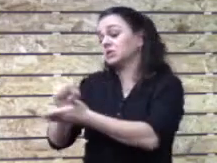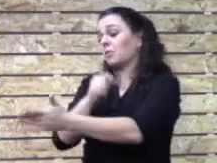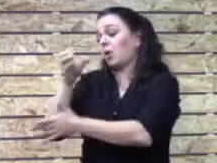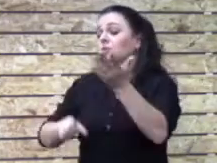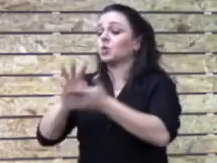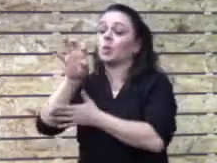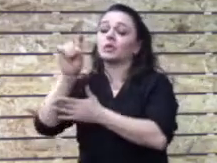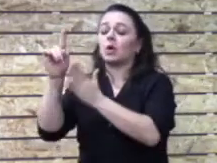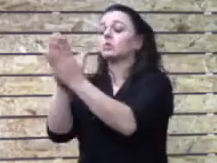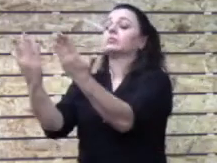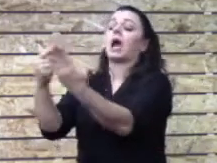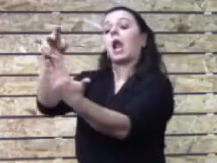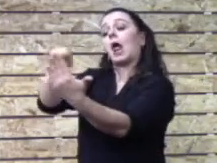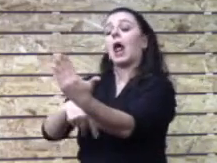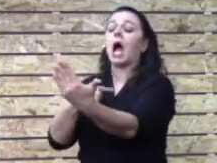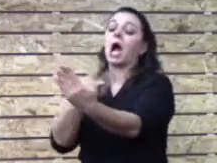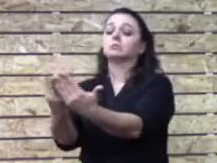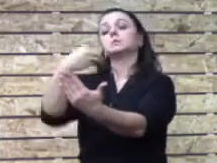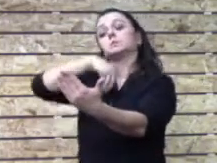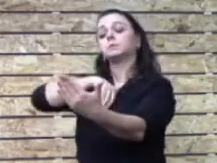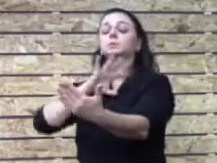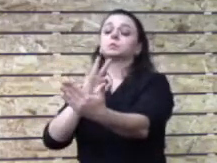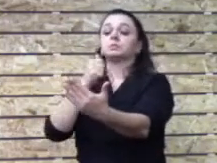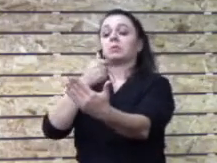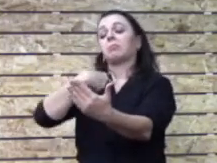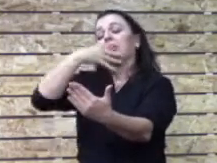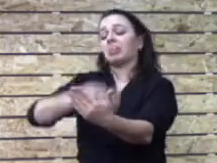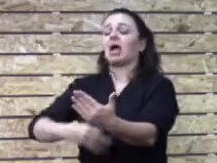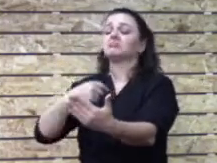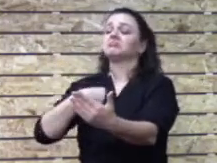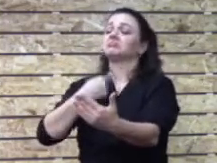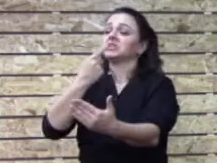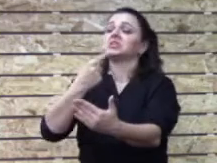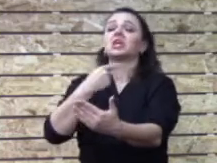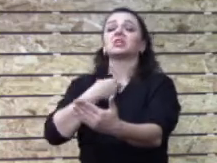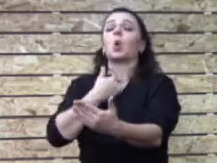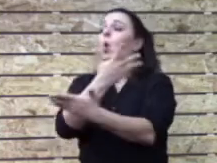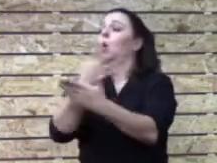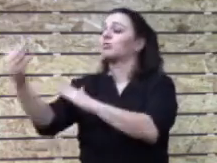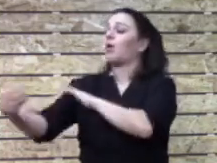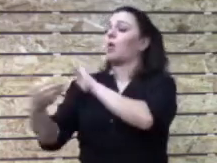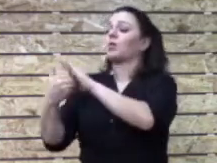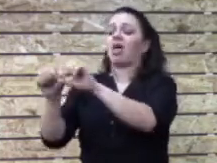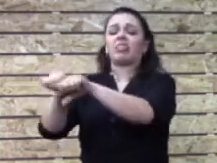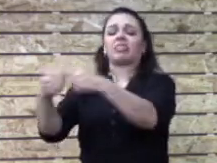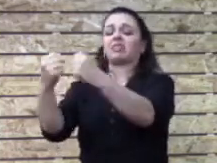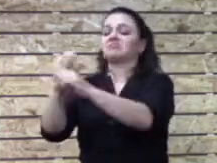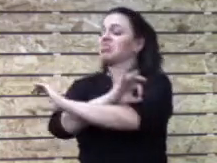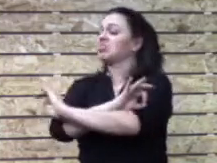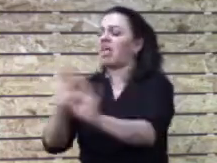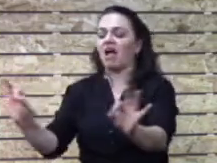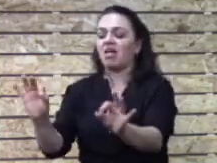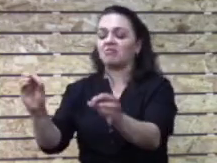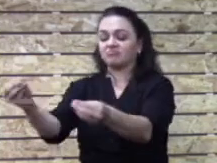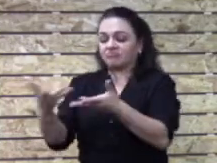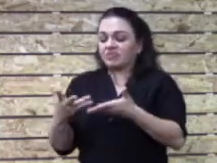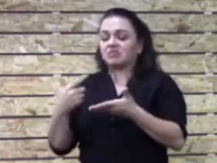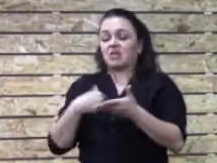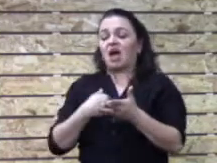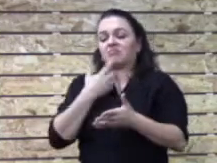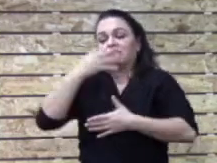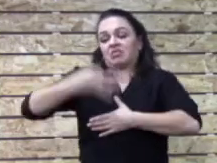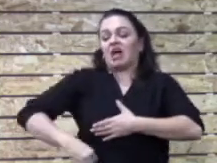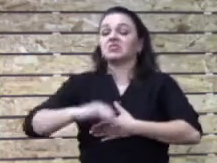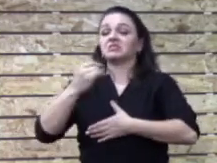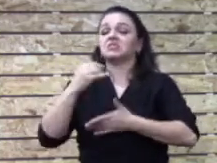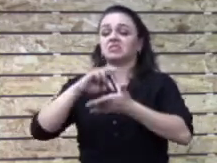tan solo con decir que ninguna plaga tocará tu morada, entonces esto va a ser efectivo sobre sus vidas porque ellos lo dijeron,